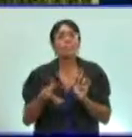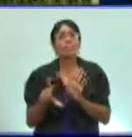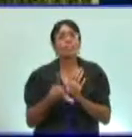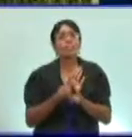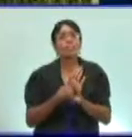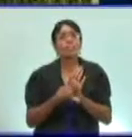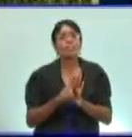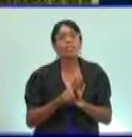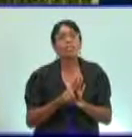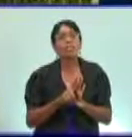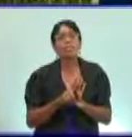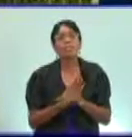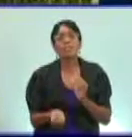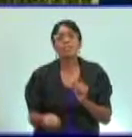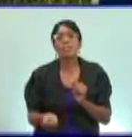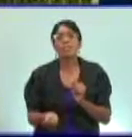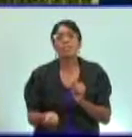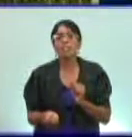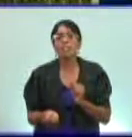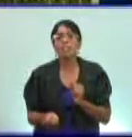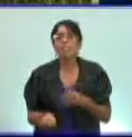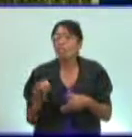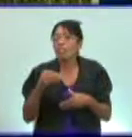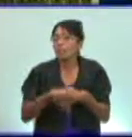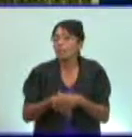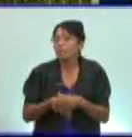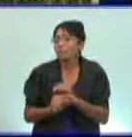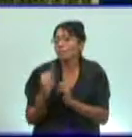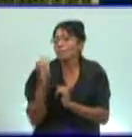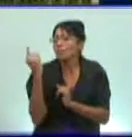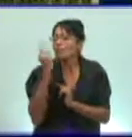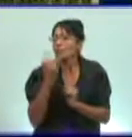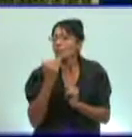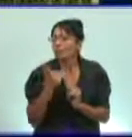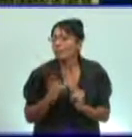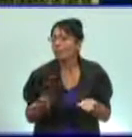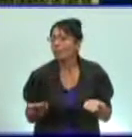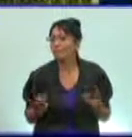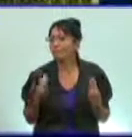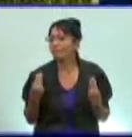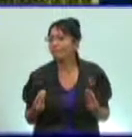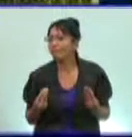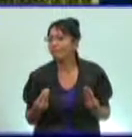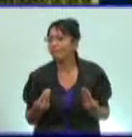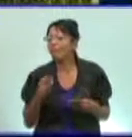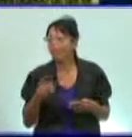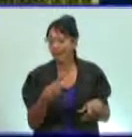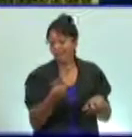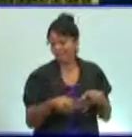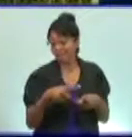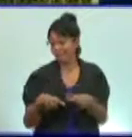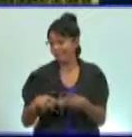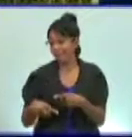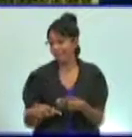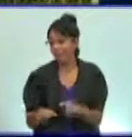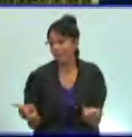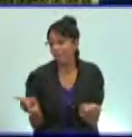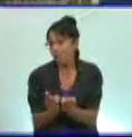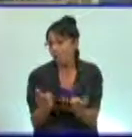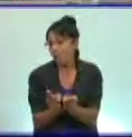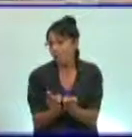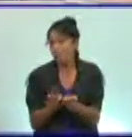leyes dentro de un ciclón, por supuesto. Vamos a resumir estos elementos, teniendo en cuenta de que